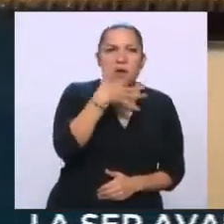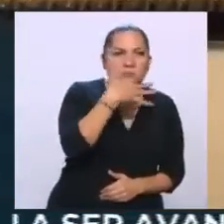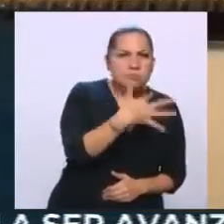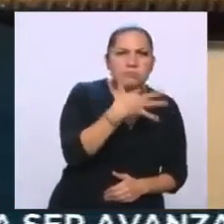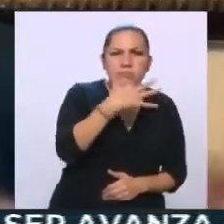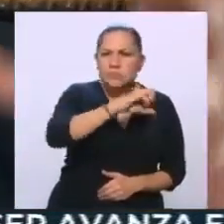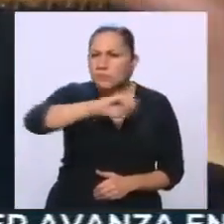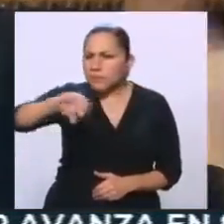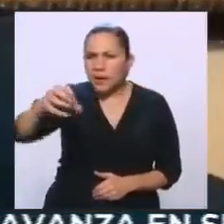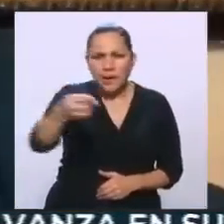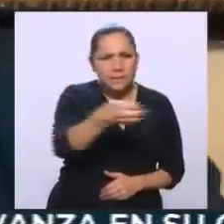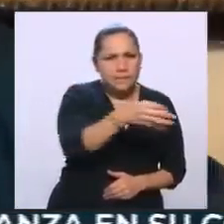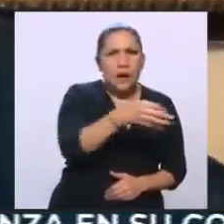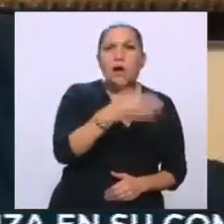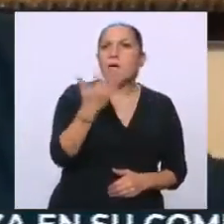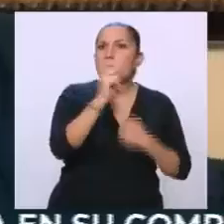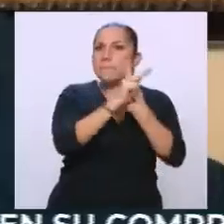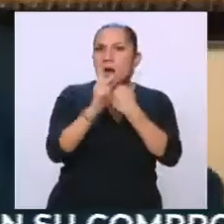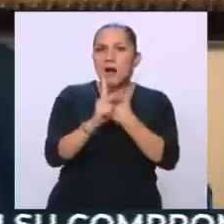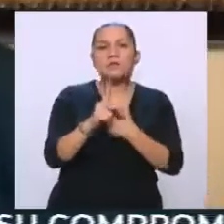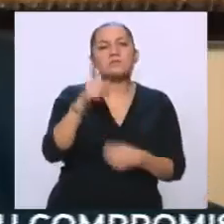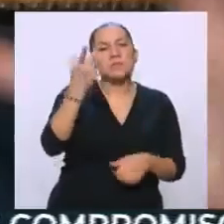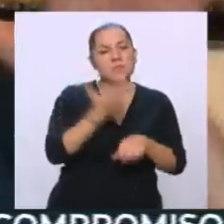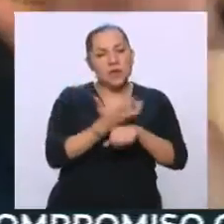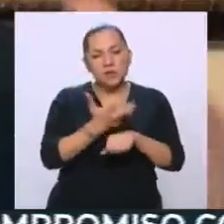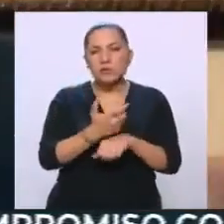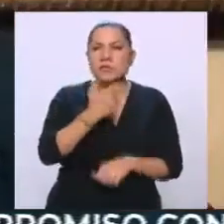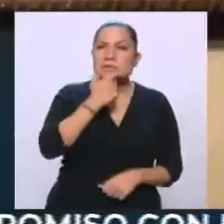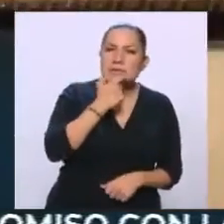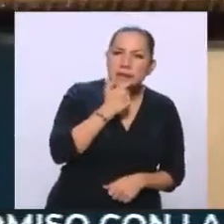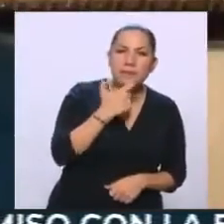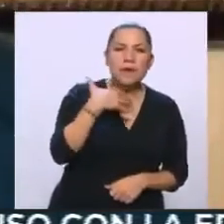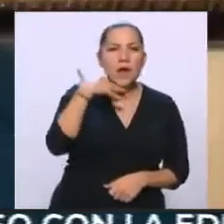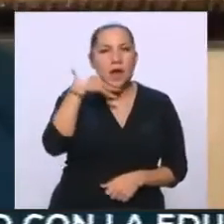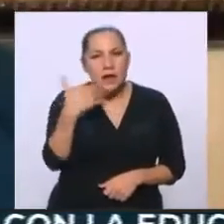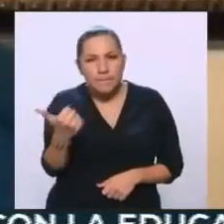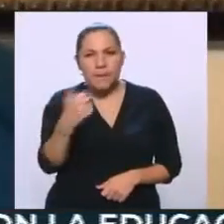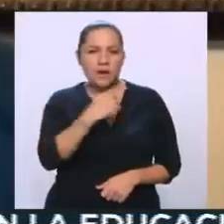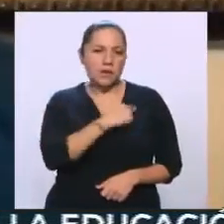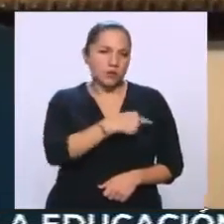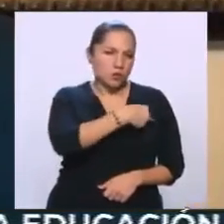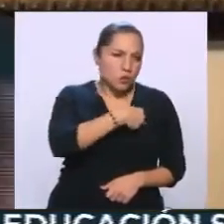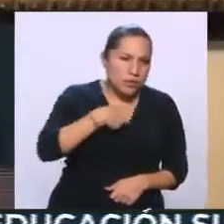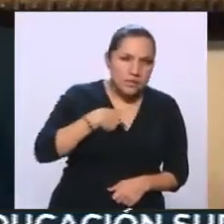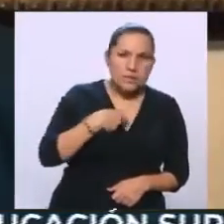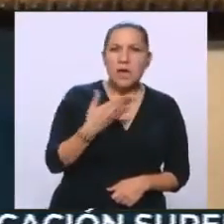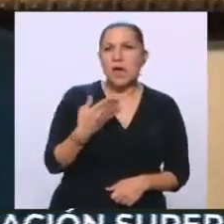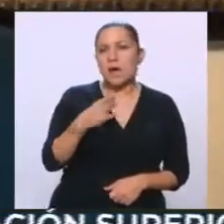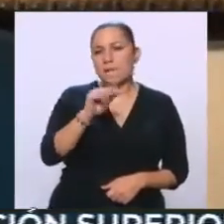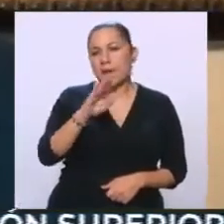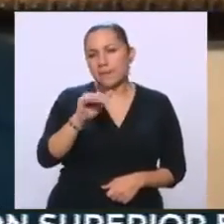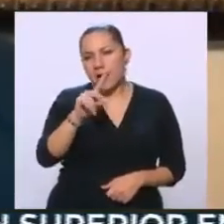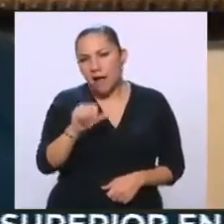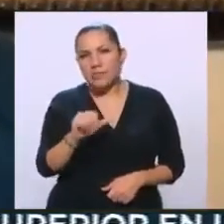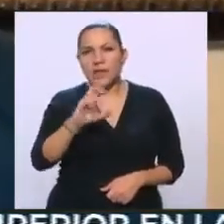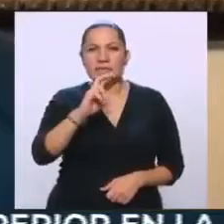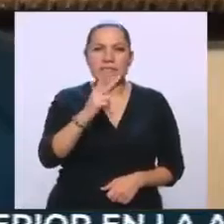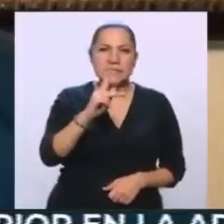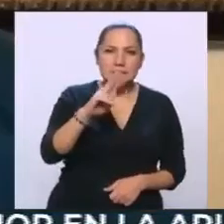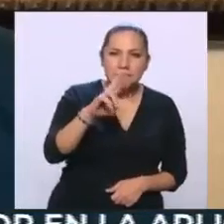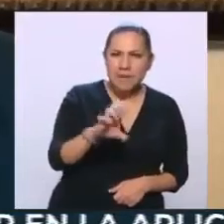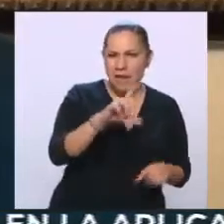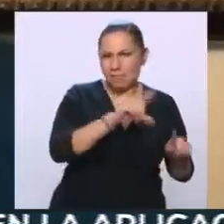países como Estados Unidos, Inglaterra, Alemania, Suiza, Antigua, Bermuda, Finlandia y Chipre, y algunos bancos mexicanos que